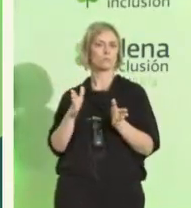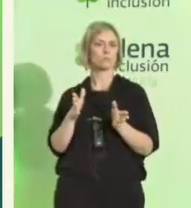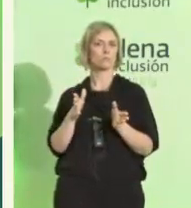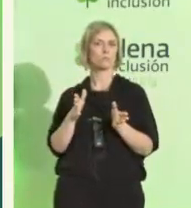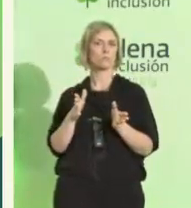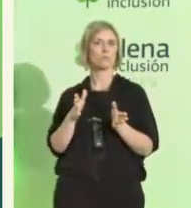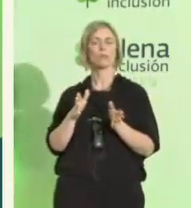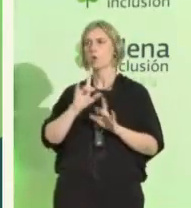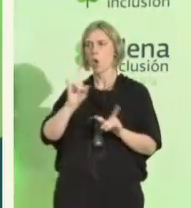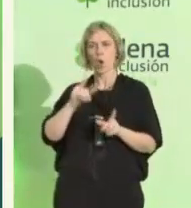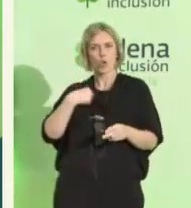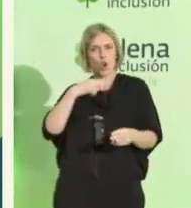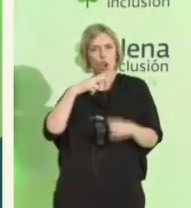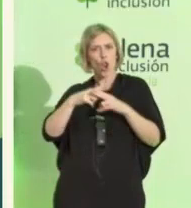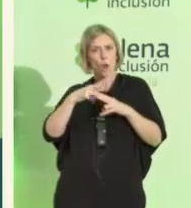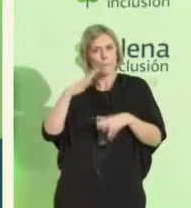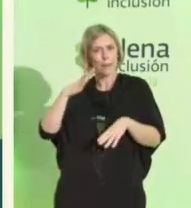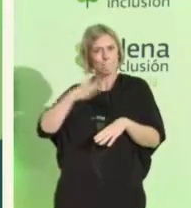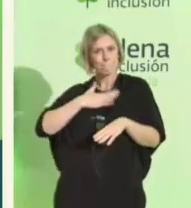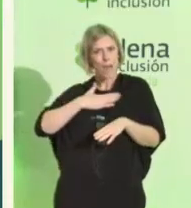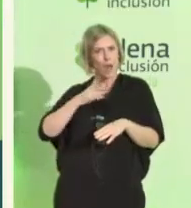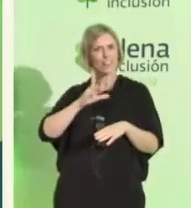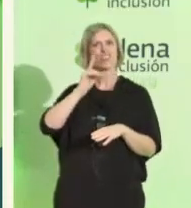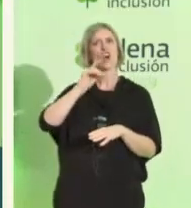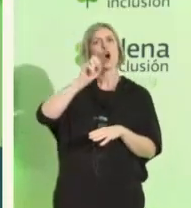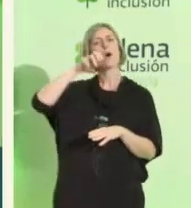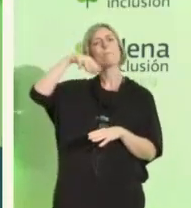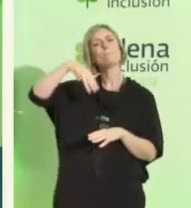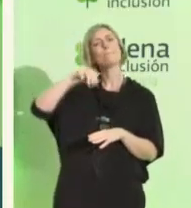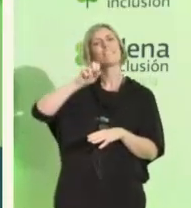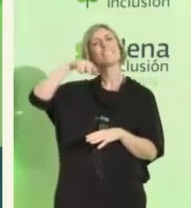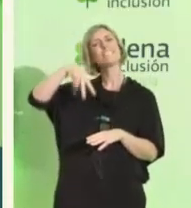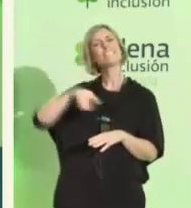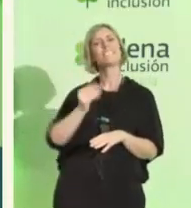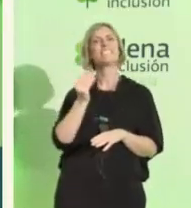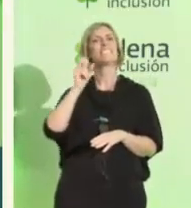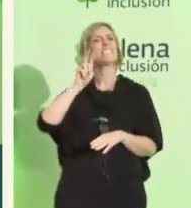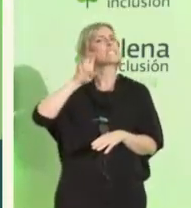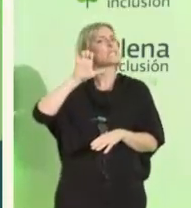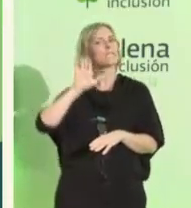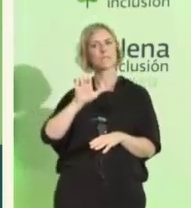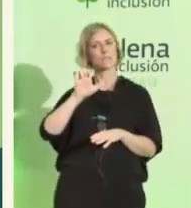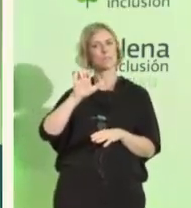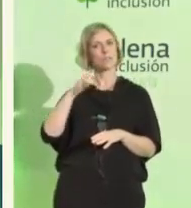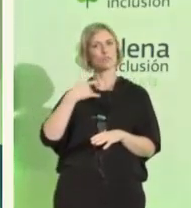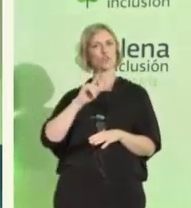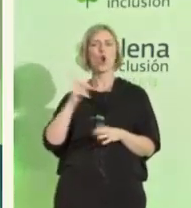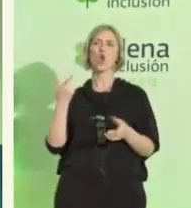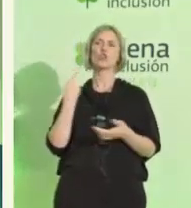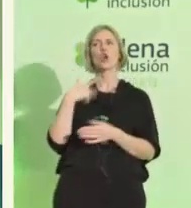pero nada pero te estás pasando de un límite que no da